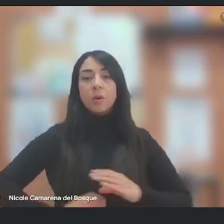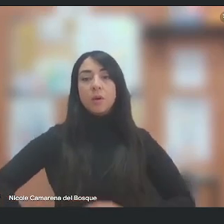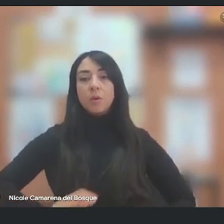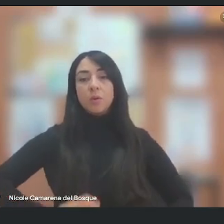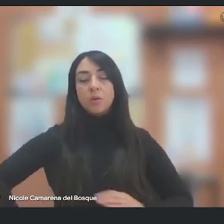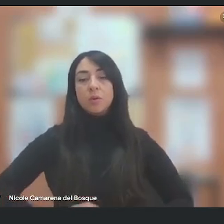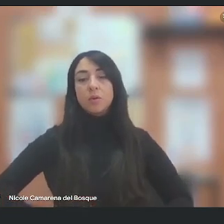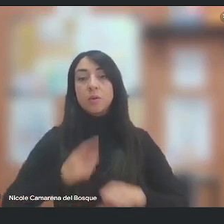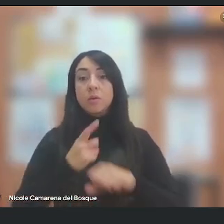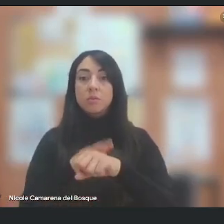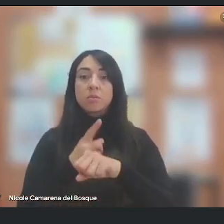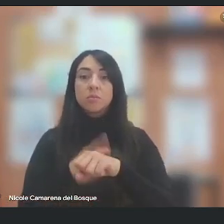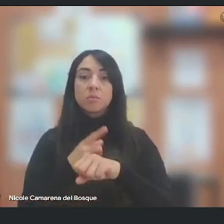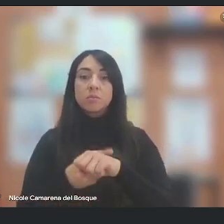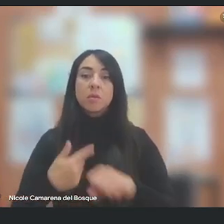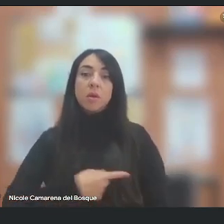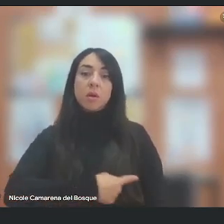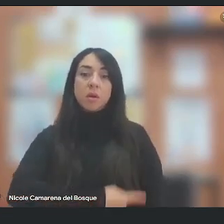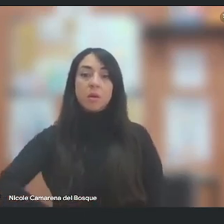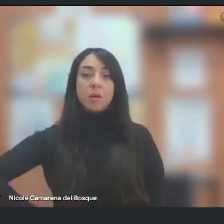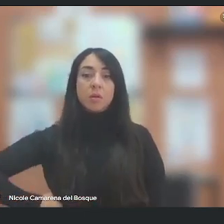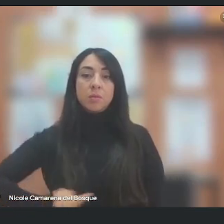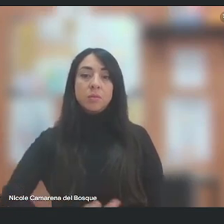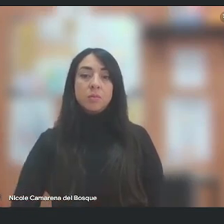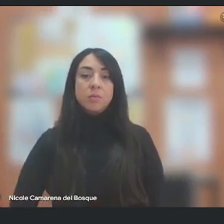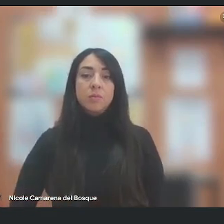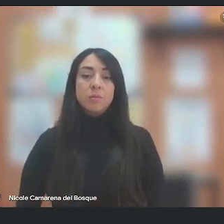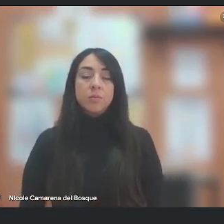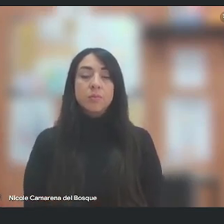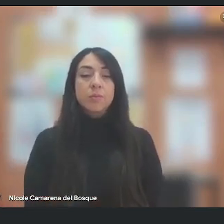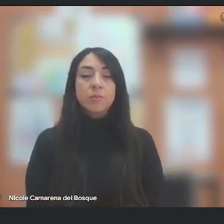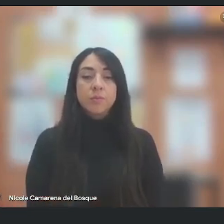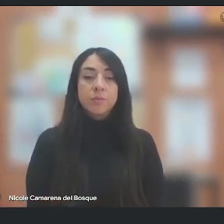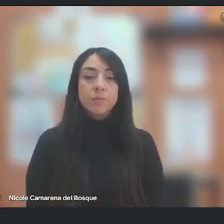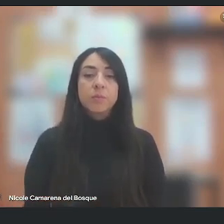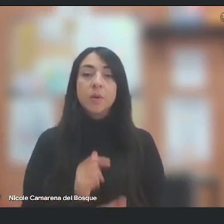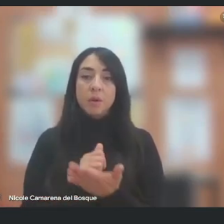ayuda mucho para este tipo de dolor.